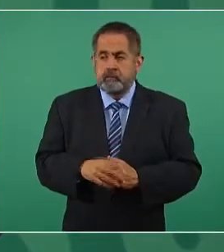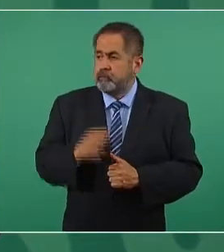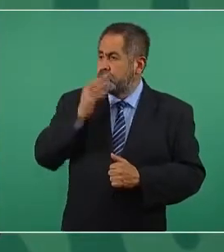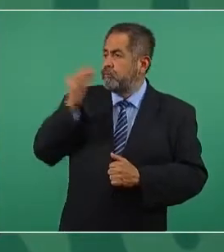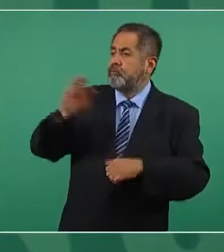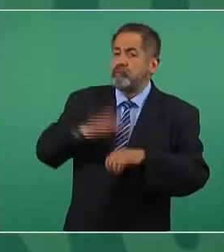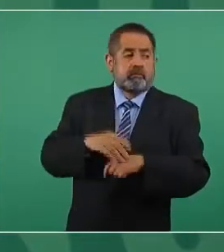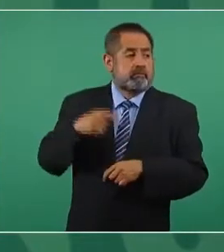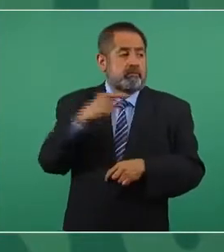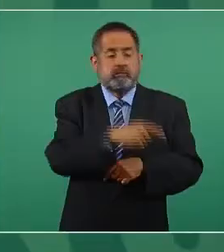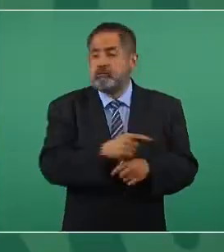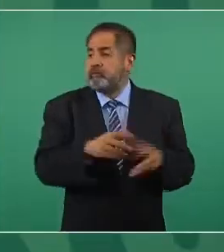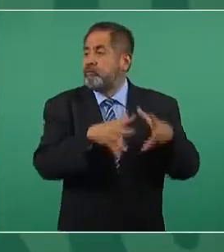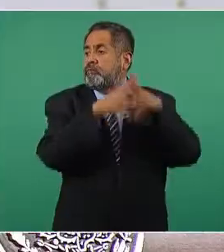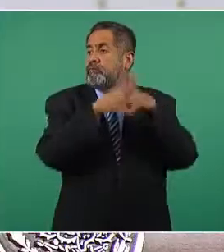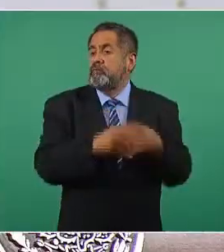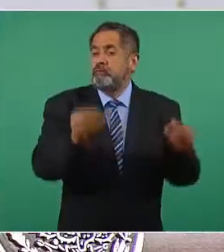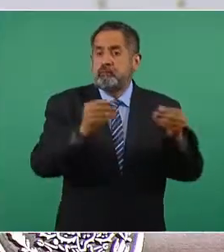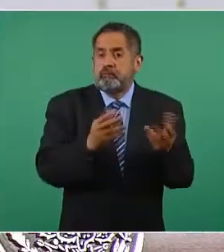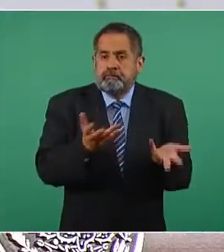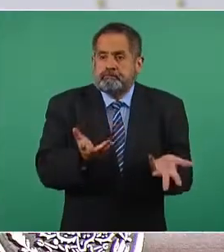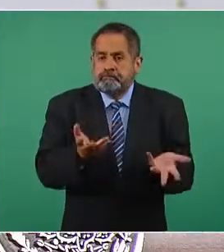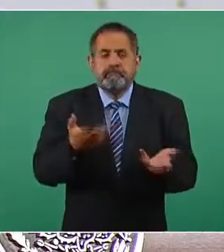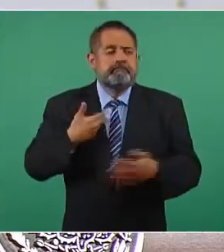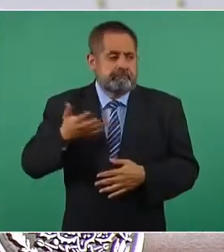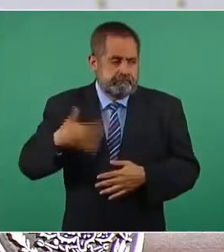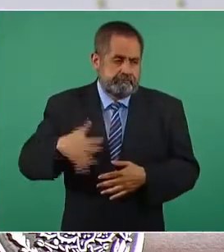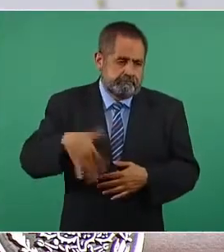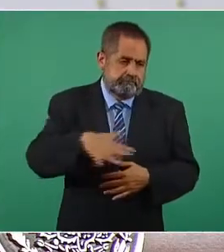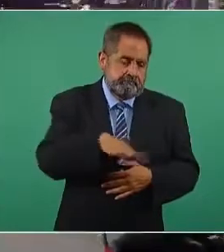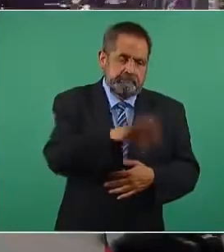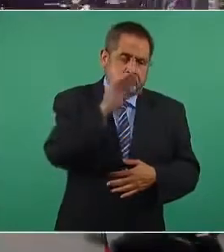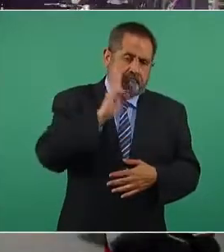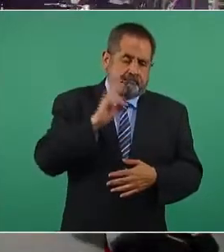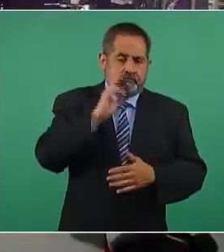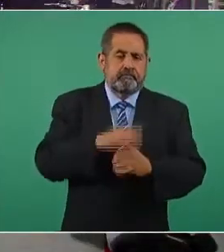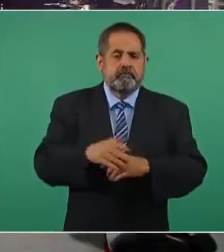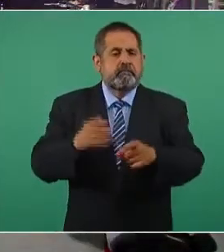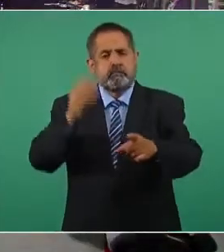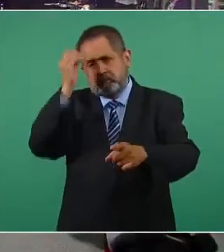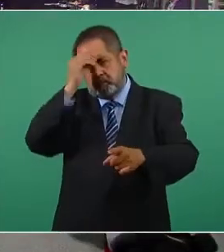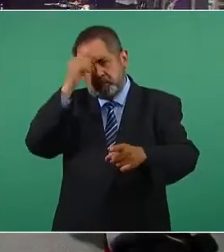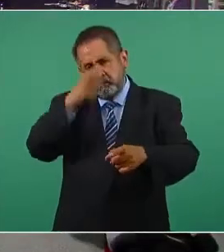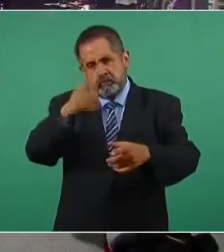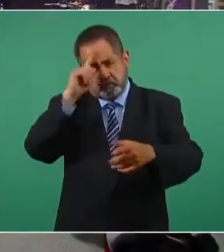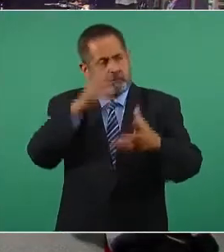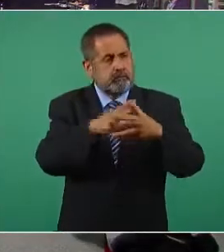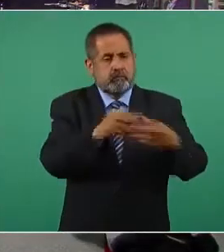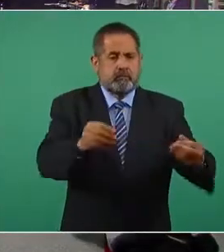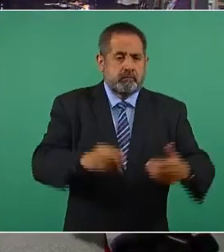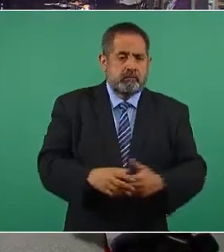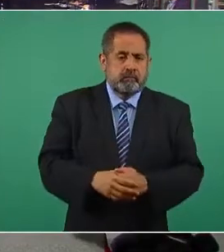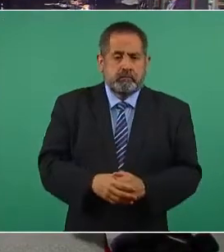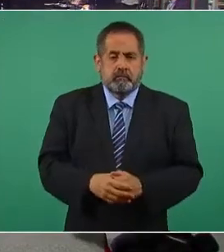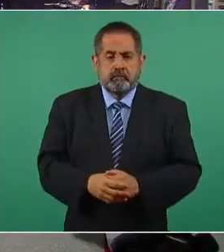reportado como desaparecido, y estamos en eso. ¿Qué opina, presidente, de esta desaparición?